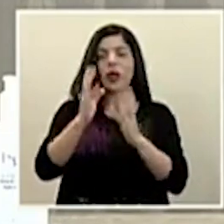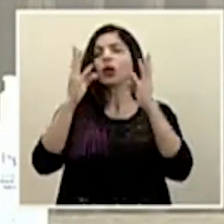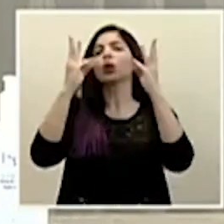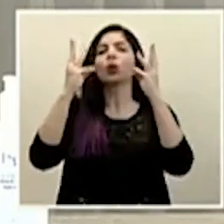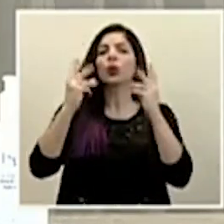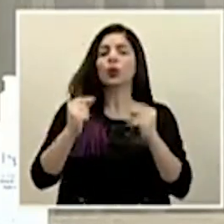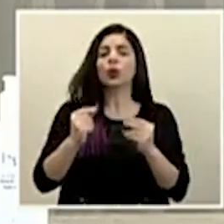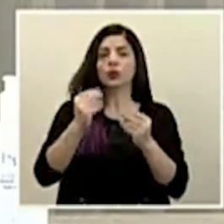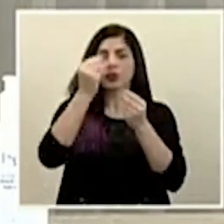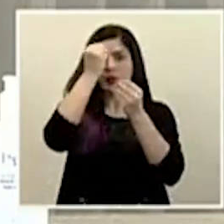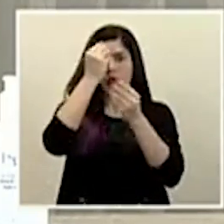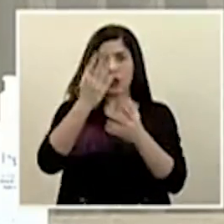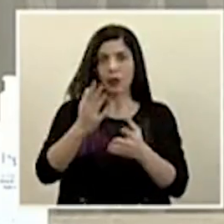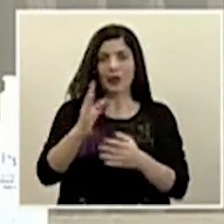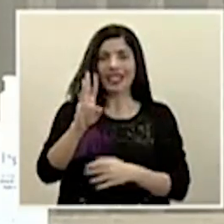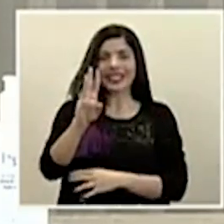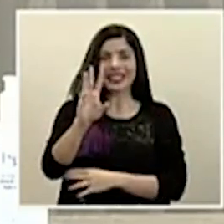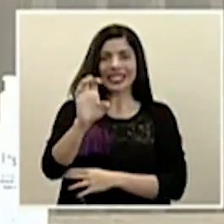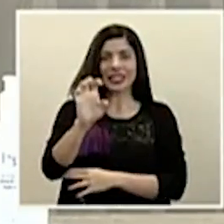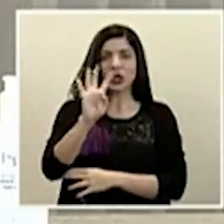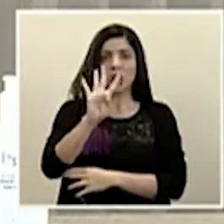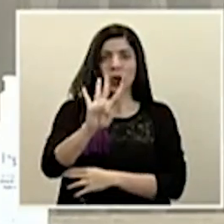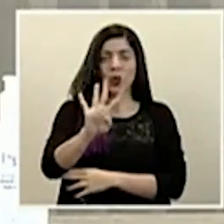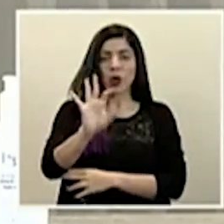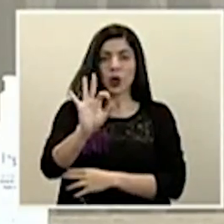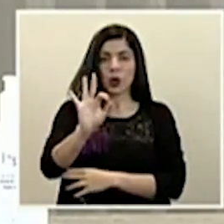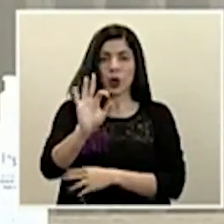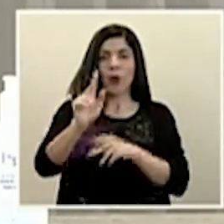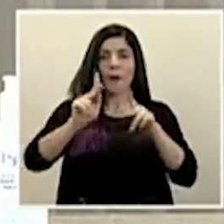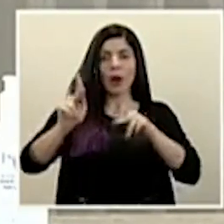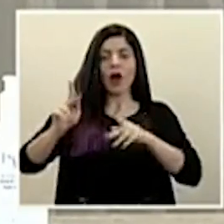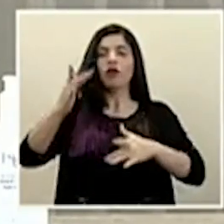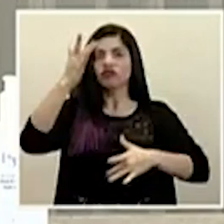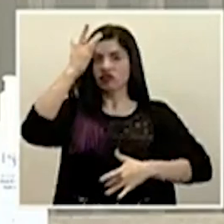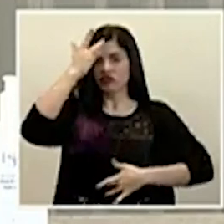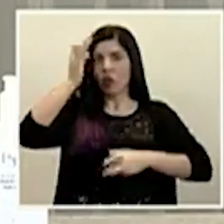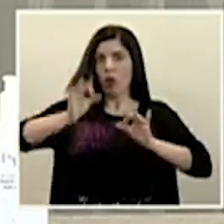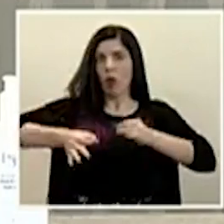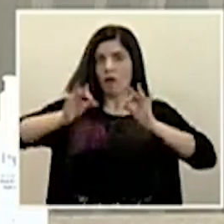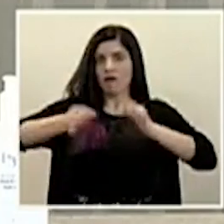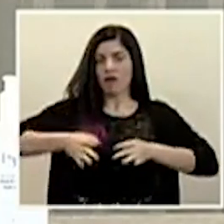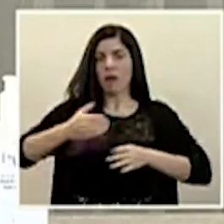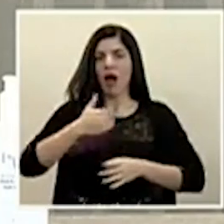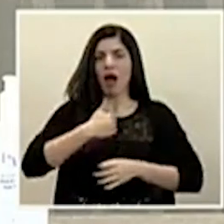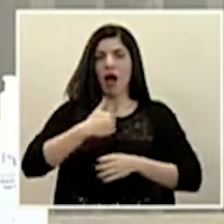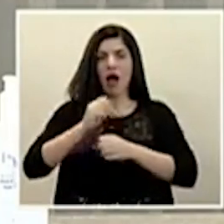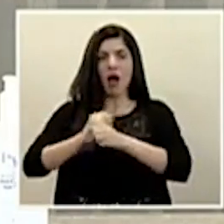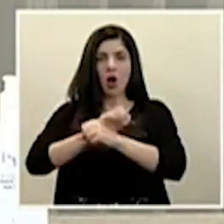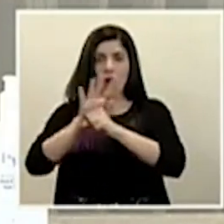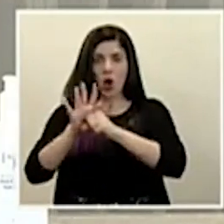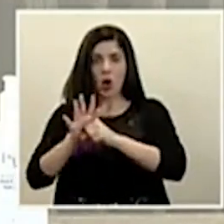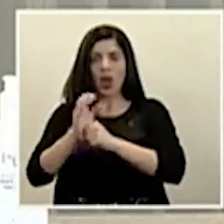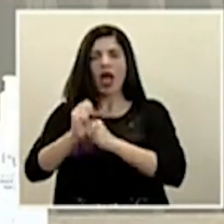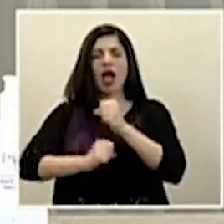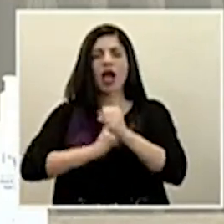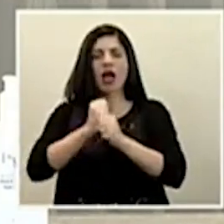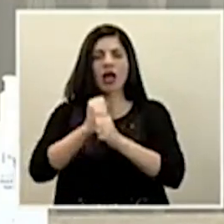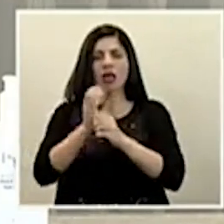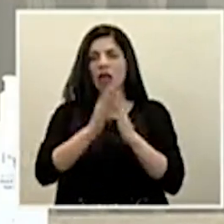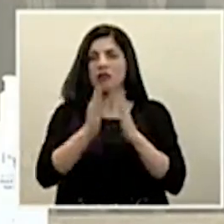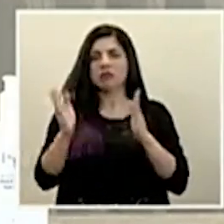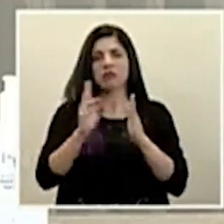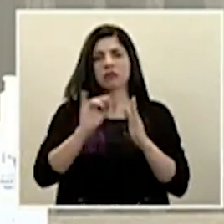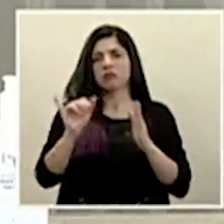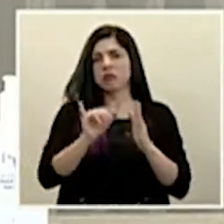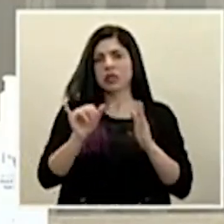el reporte de 649 casos confirmados por COVID-19 con el rango de edad que se mantiene,